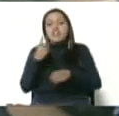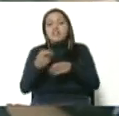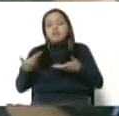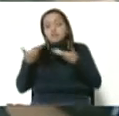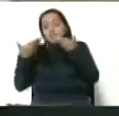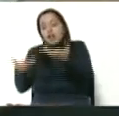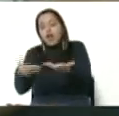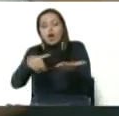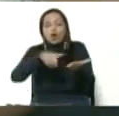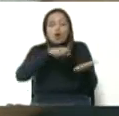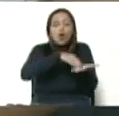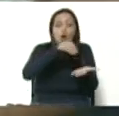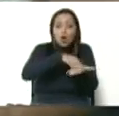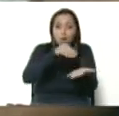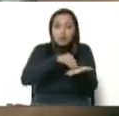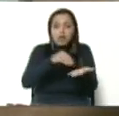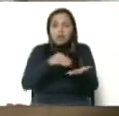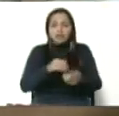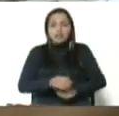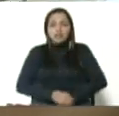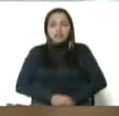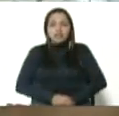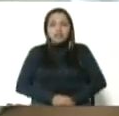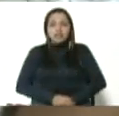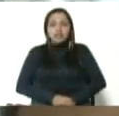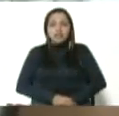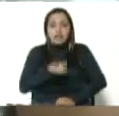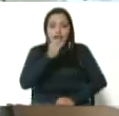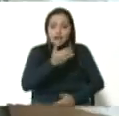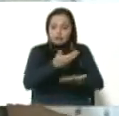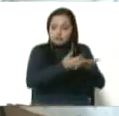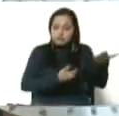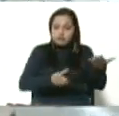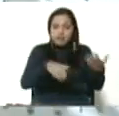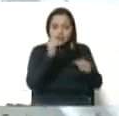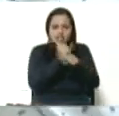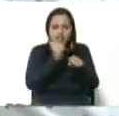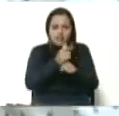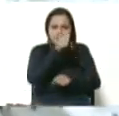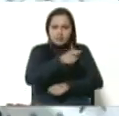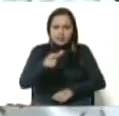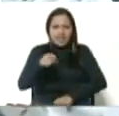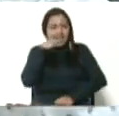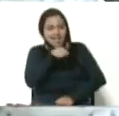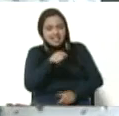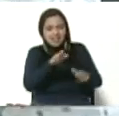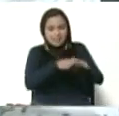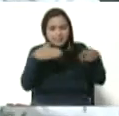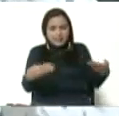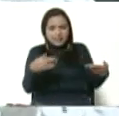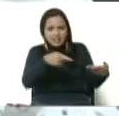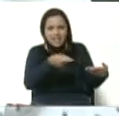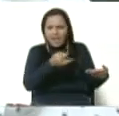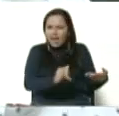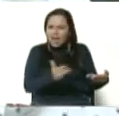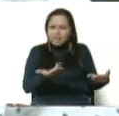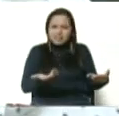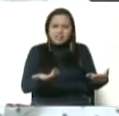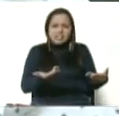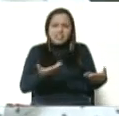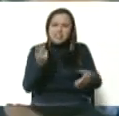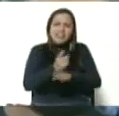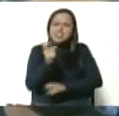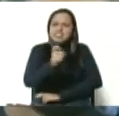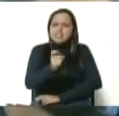copias del expediente que tiene la Inspectoría del Trabajo. Ese expediente tiene, el mínimo que tiene por lo